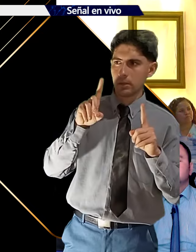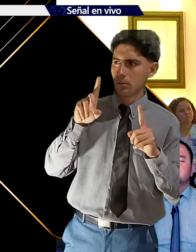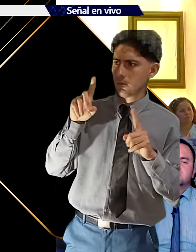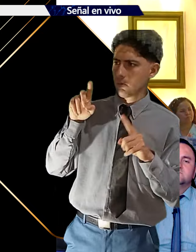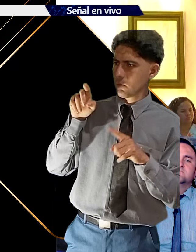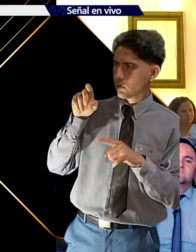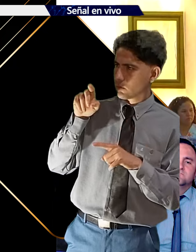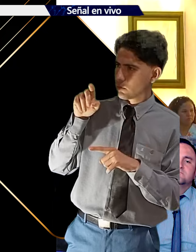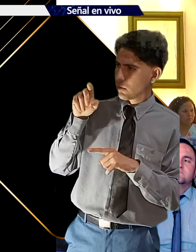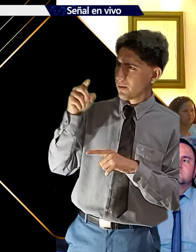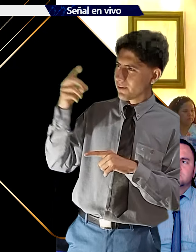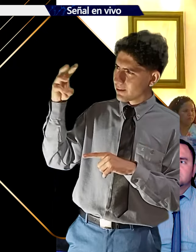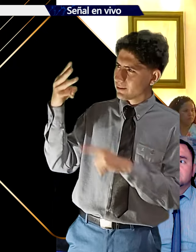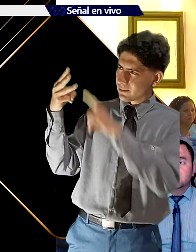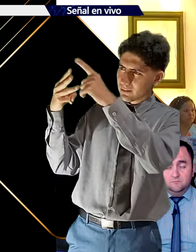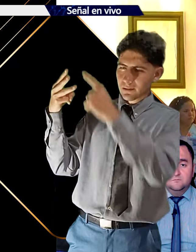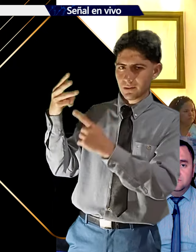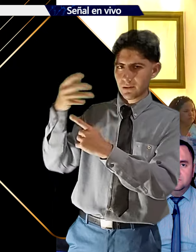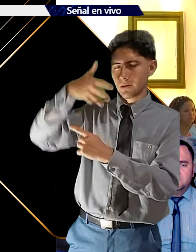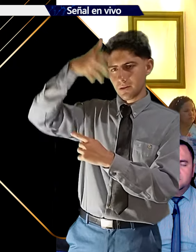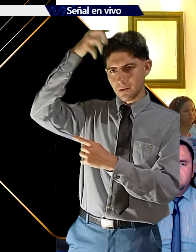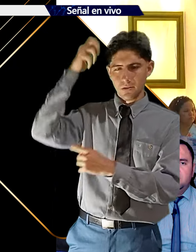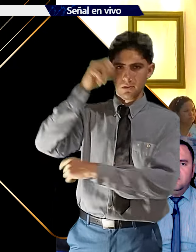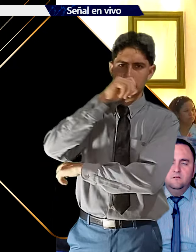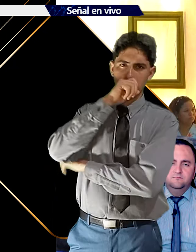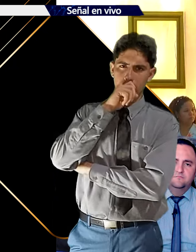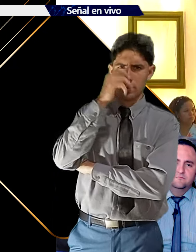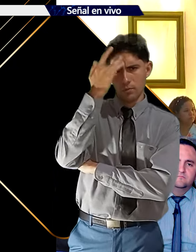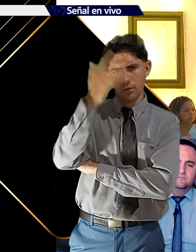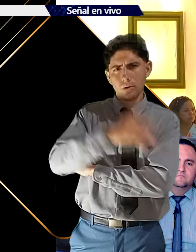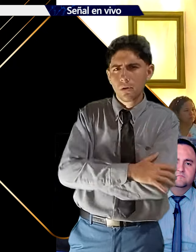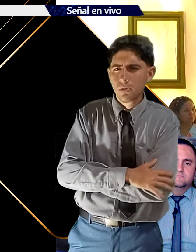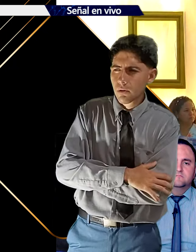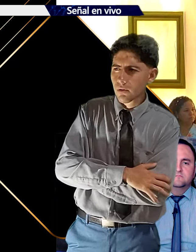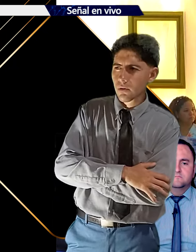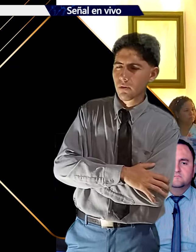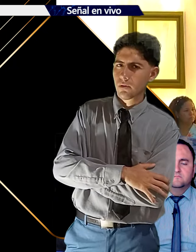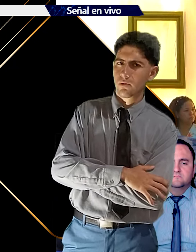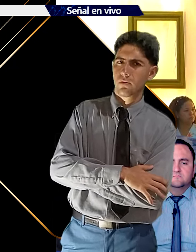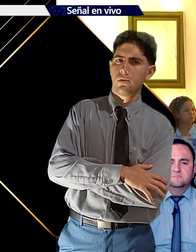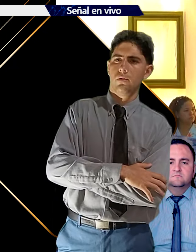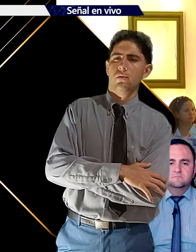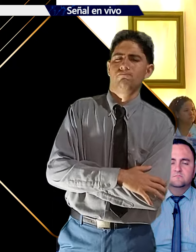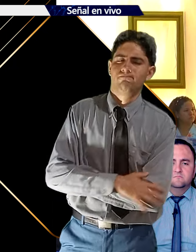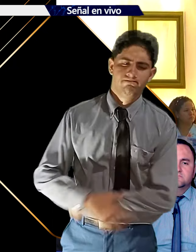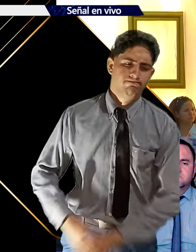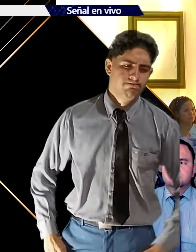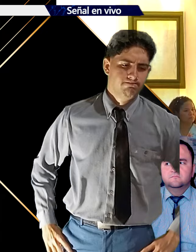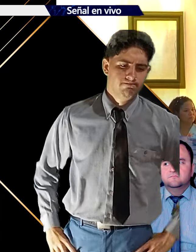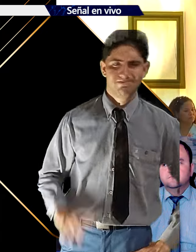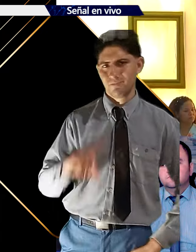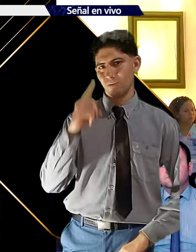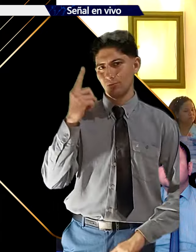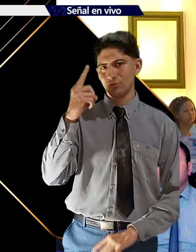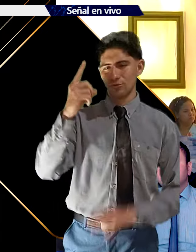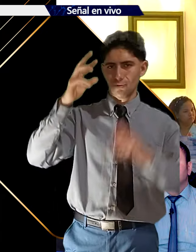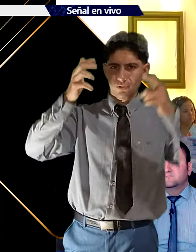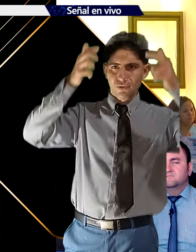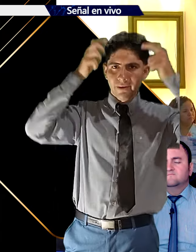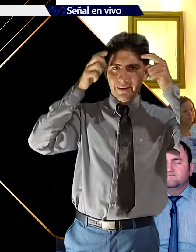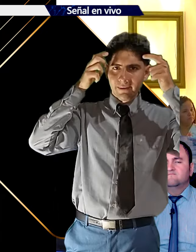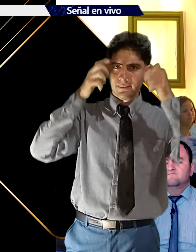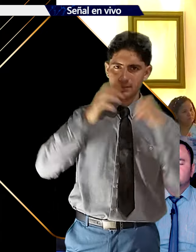Y dicen que los animales los observaban y todos se veían bien gigantes, bien poderosos, bien inteligentes. Y entonces uno de ellos dice,